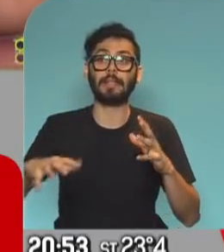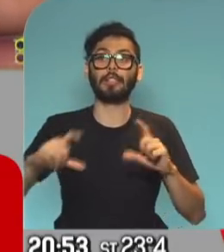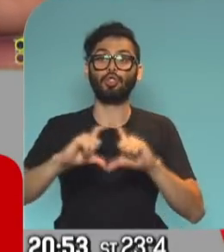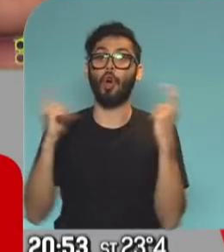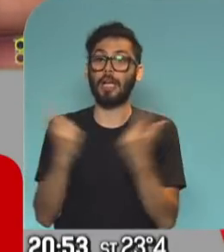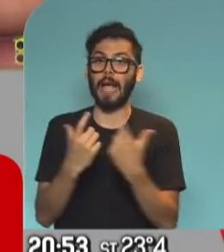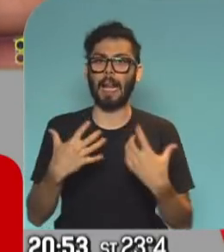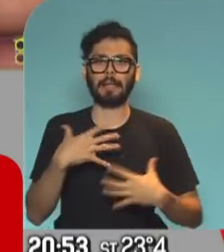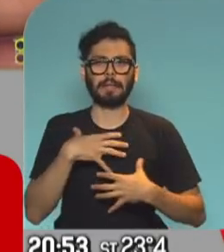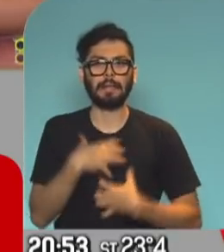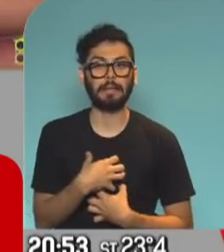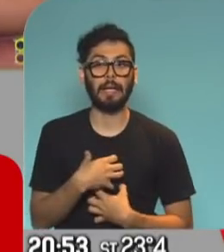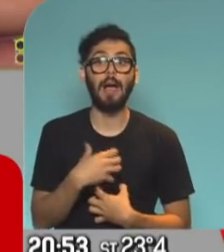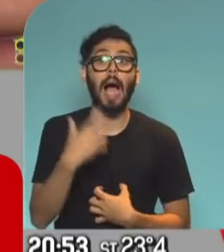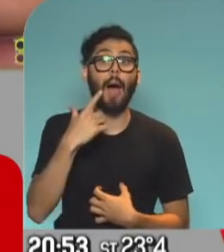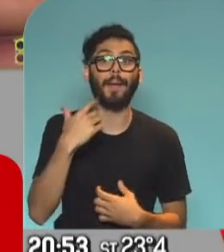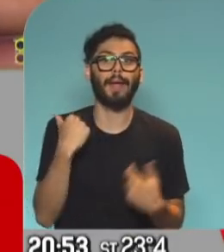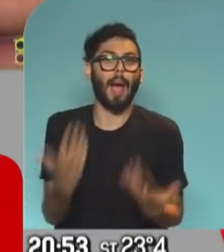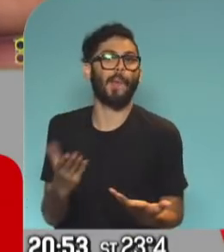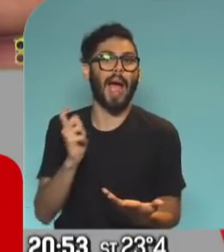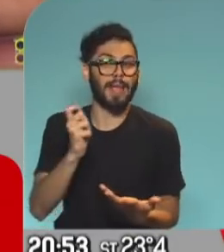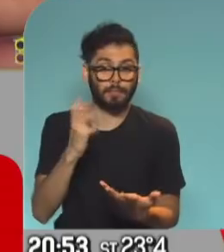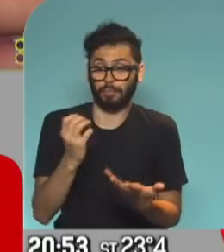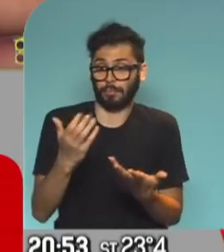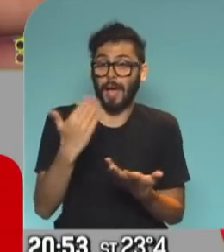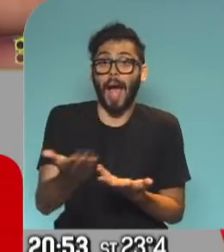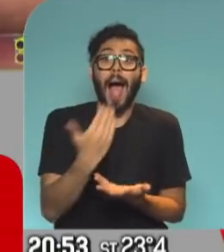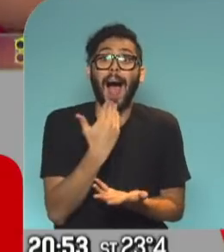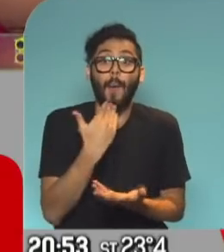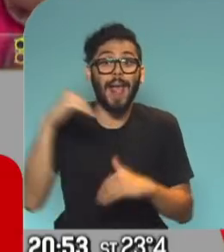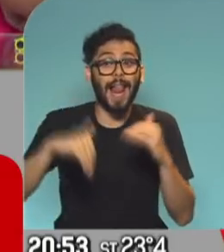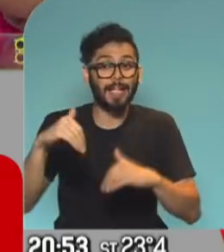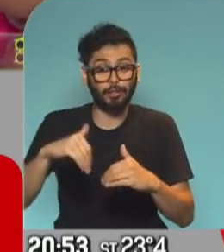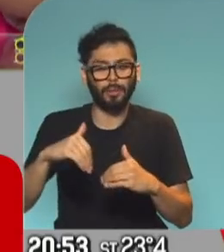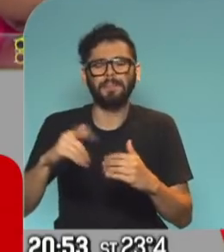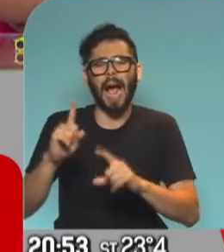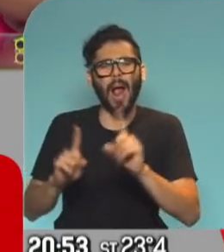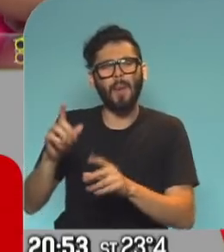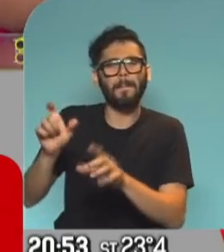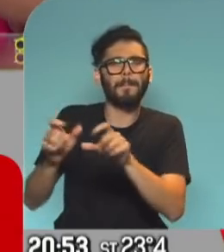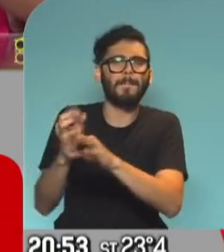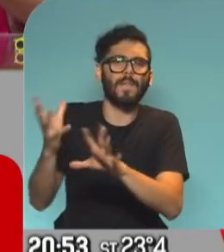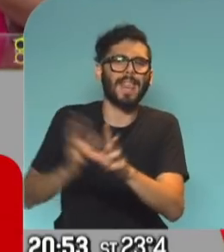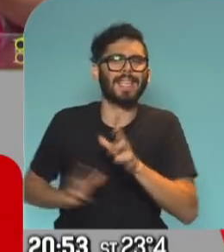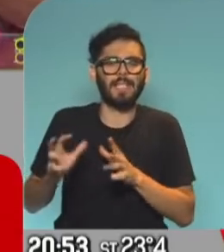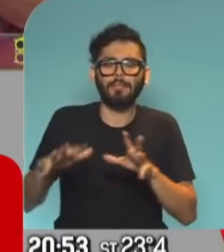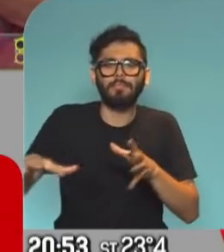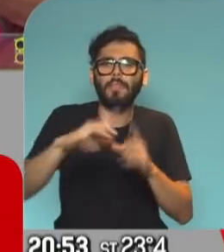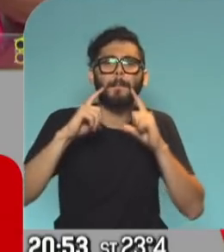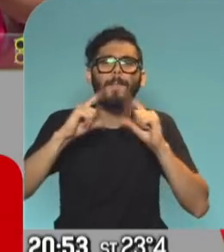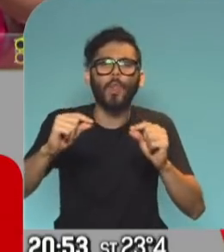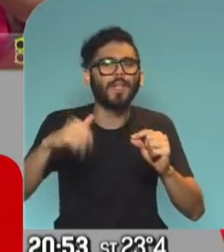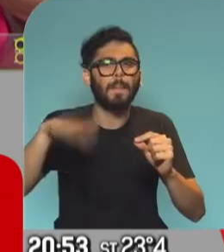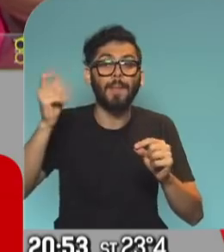social, porque tenemos elecciones en abril del año que viene y estas protestas, como comentaban algunos especialistas, son principalmente de